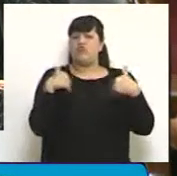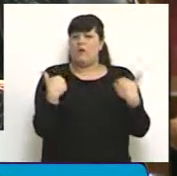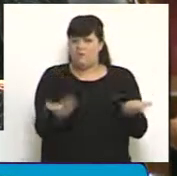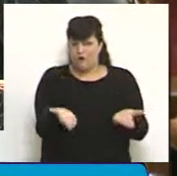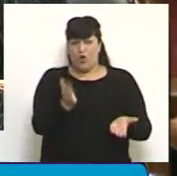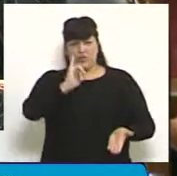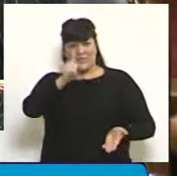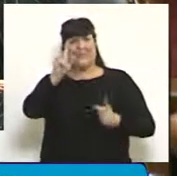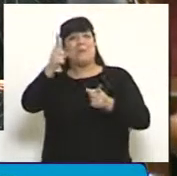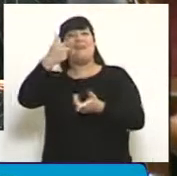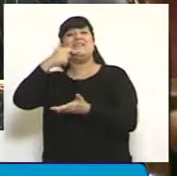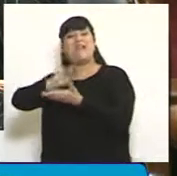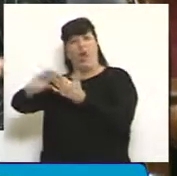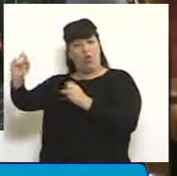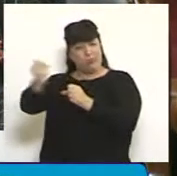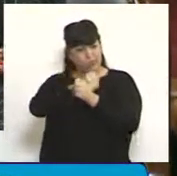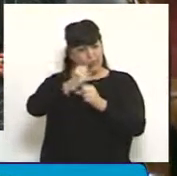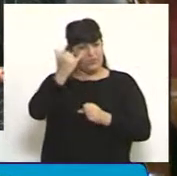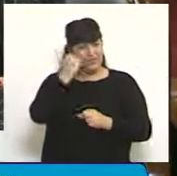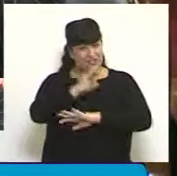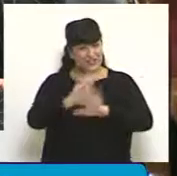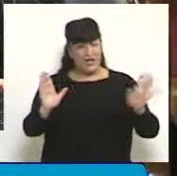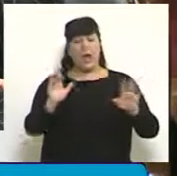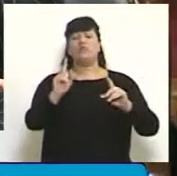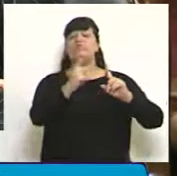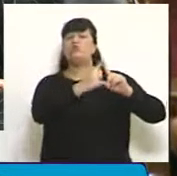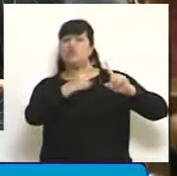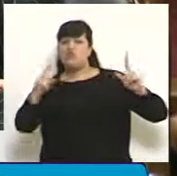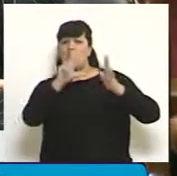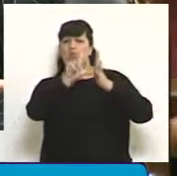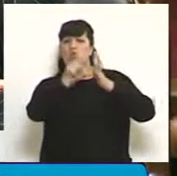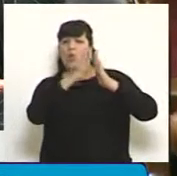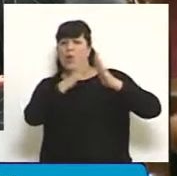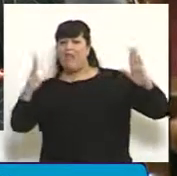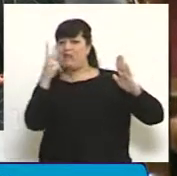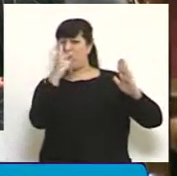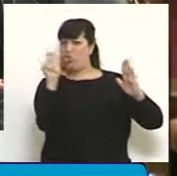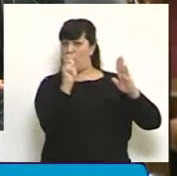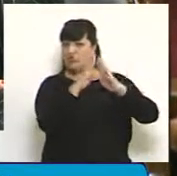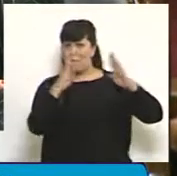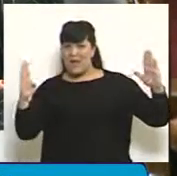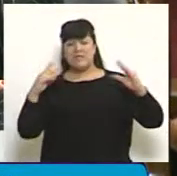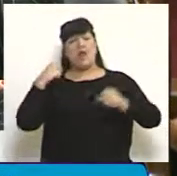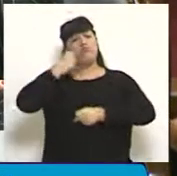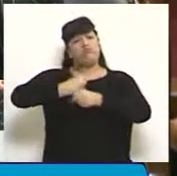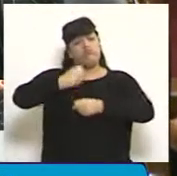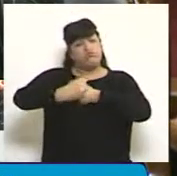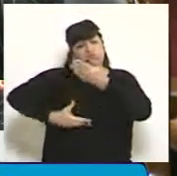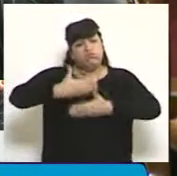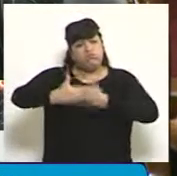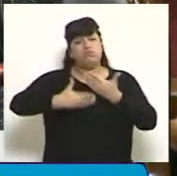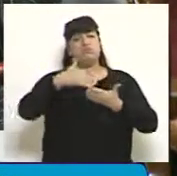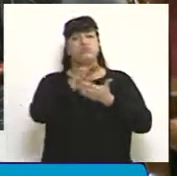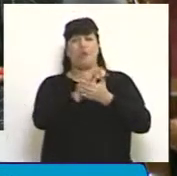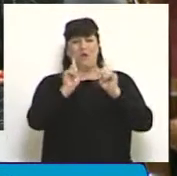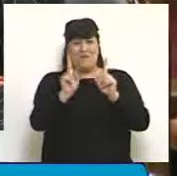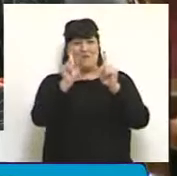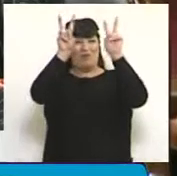Senado, y que durante casi 2 meses trabajó en las materias que